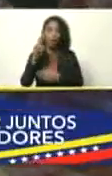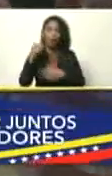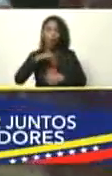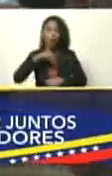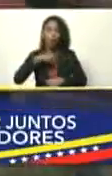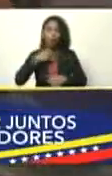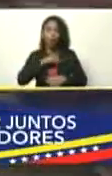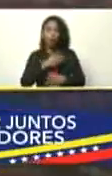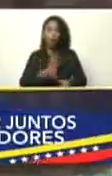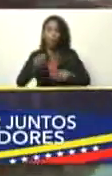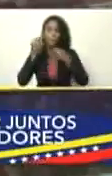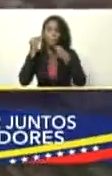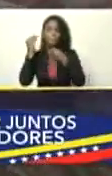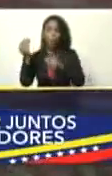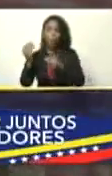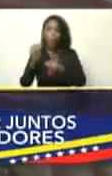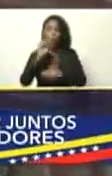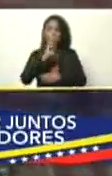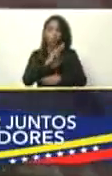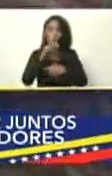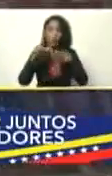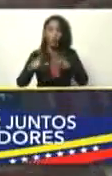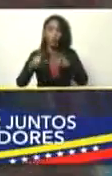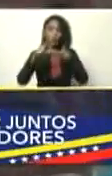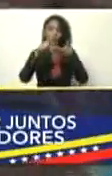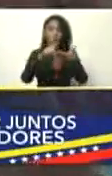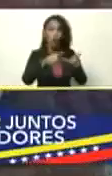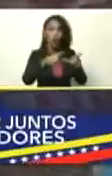hoy de dos certificados.